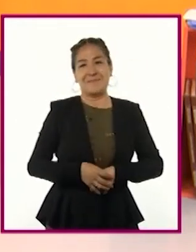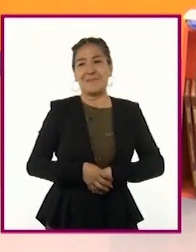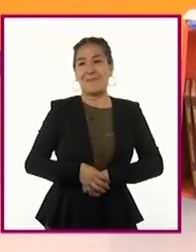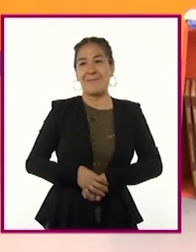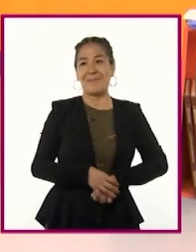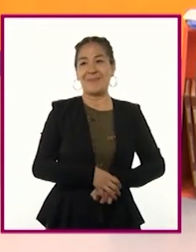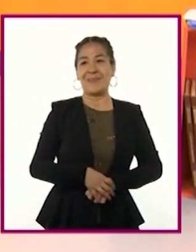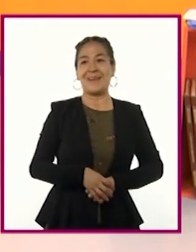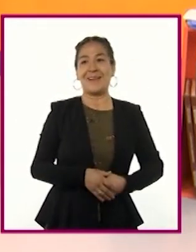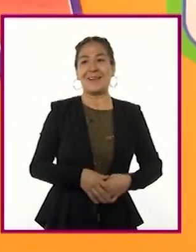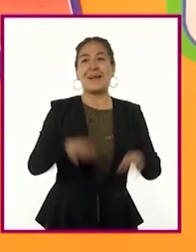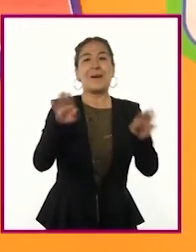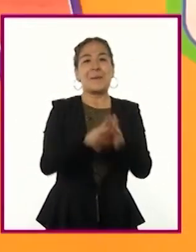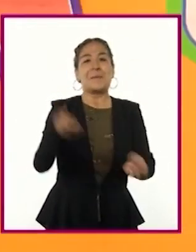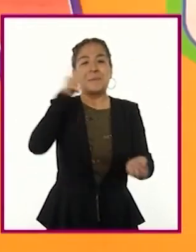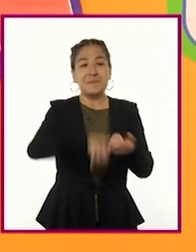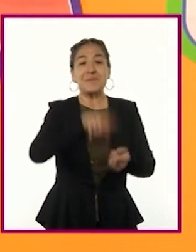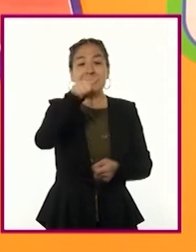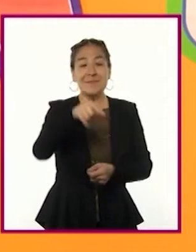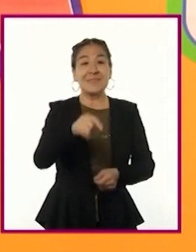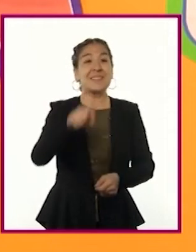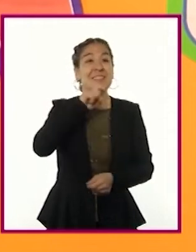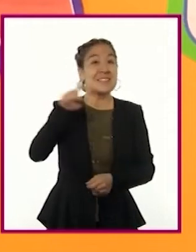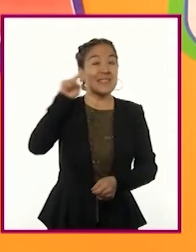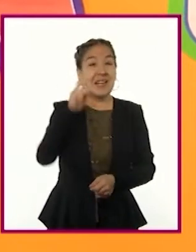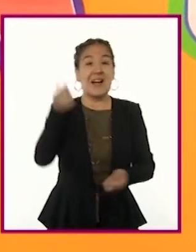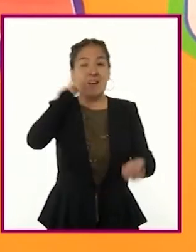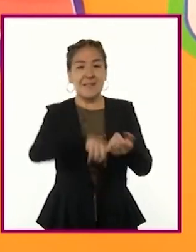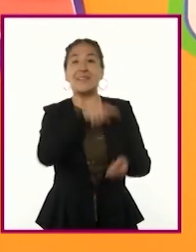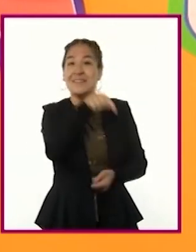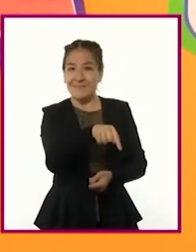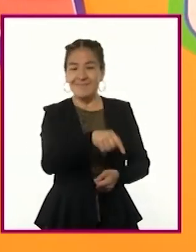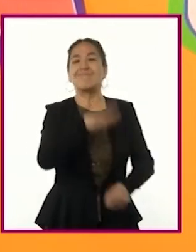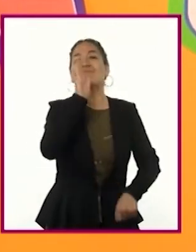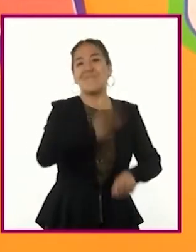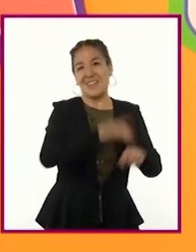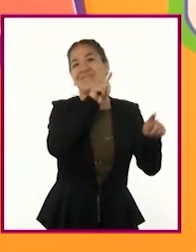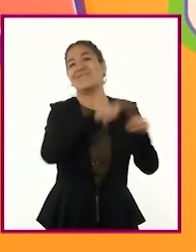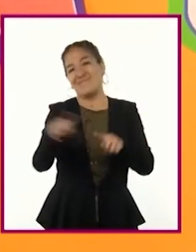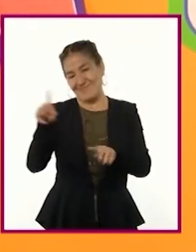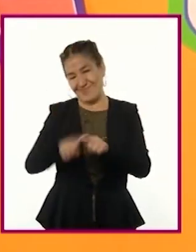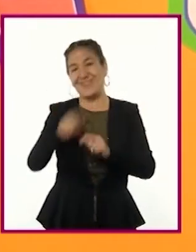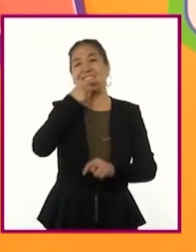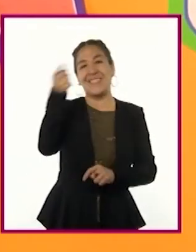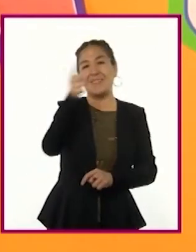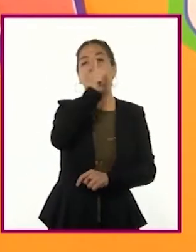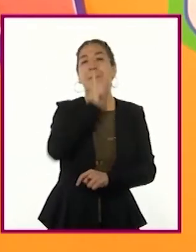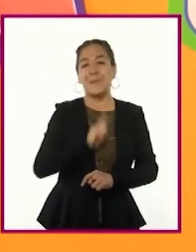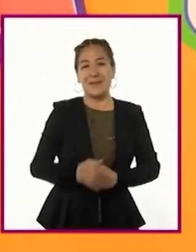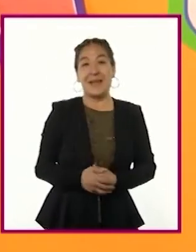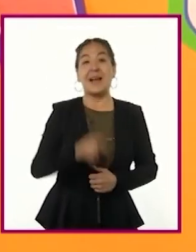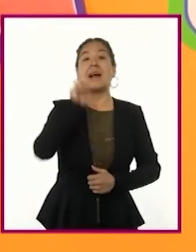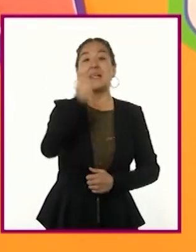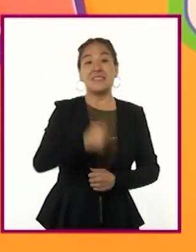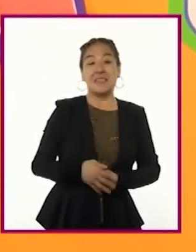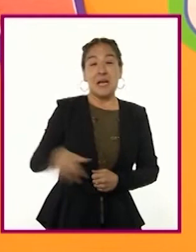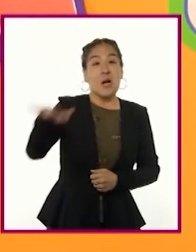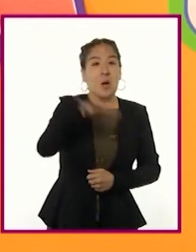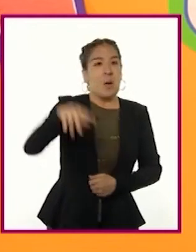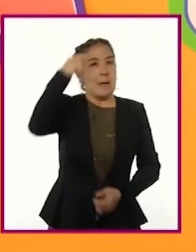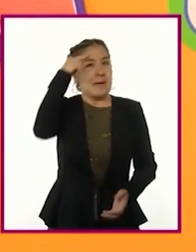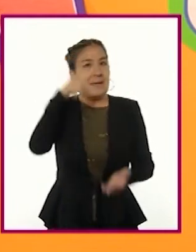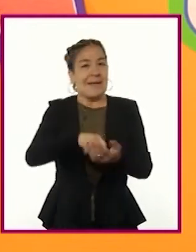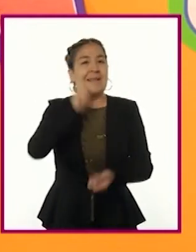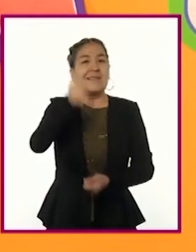hablando de relaciones sexuales, también aquí hay varios mitos que refutar. Muchas y muchos creen